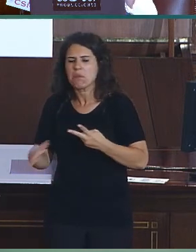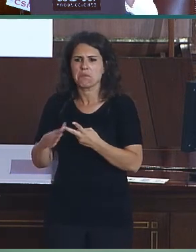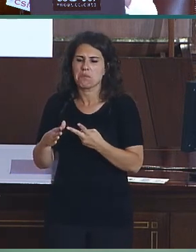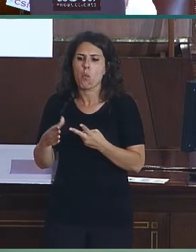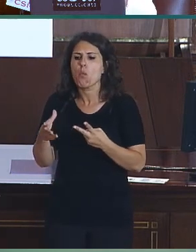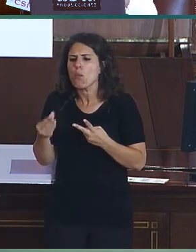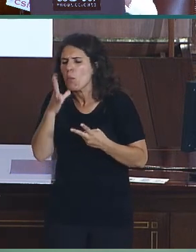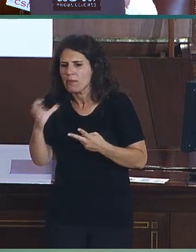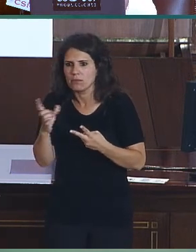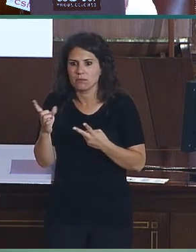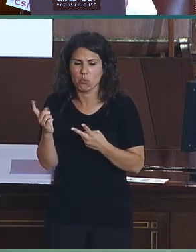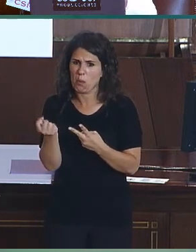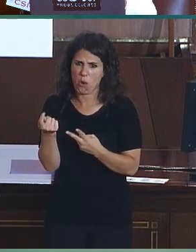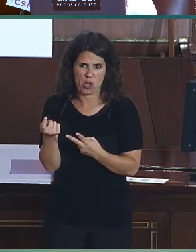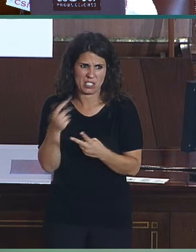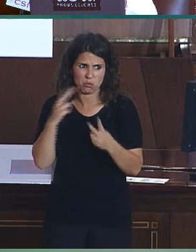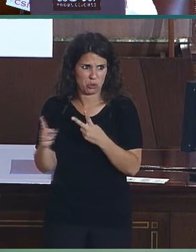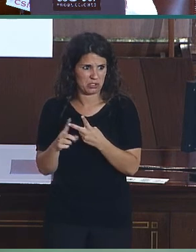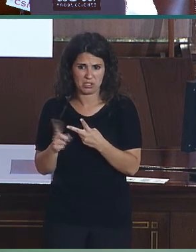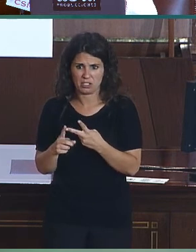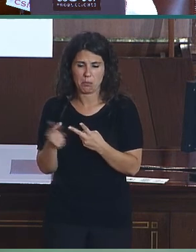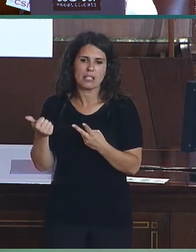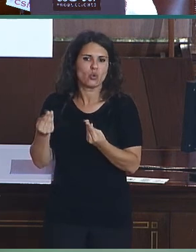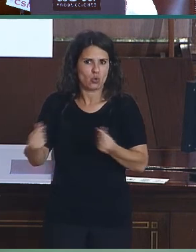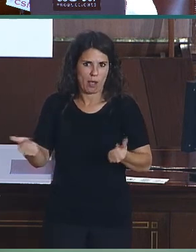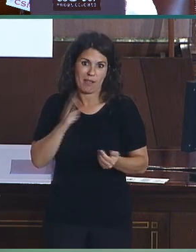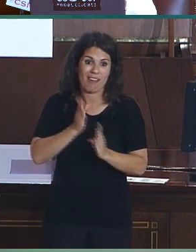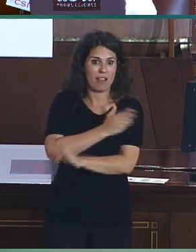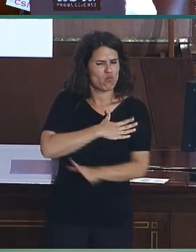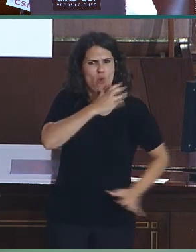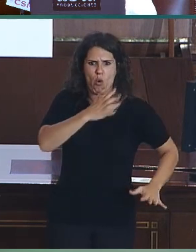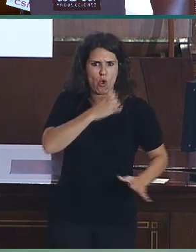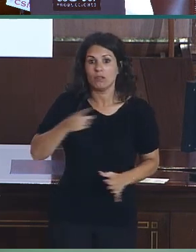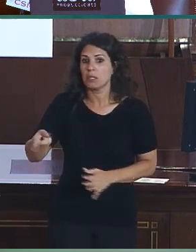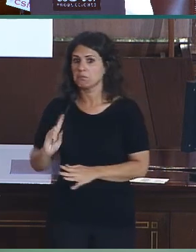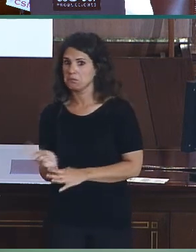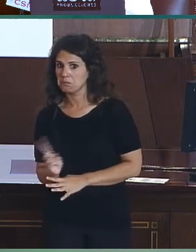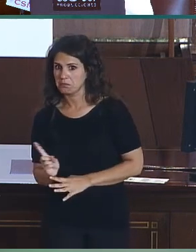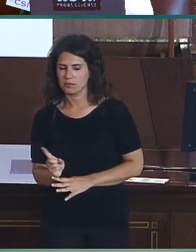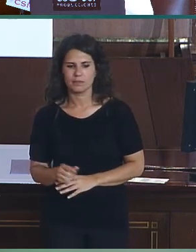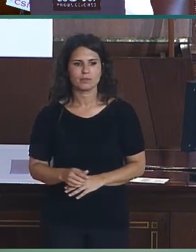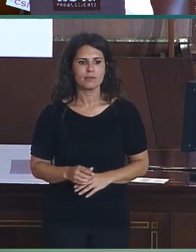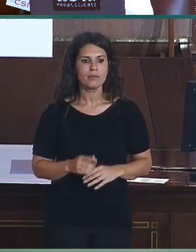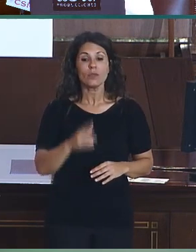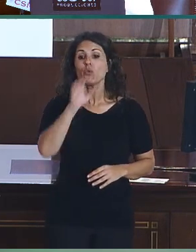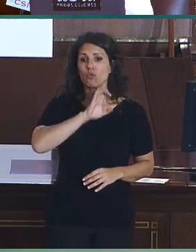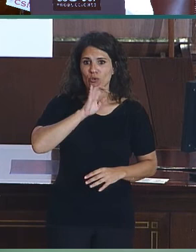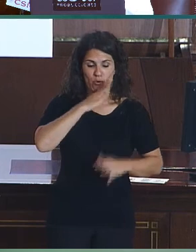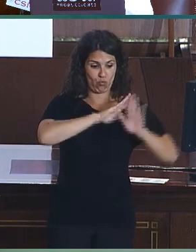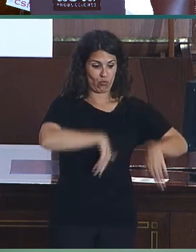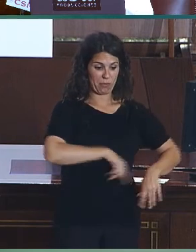tanto, bastante más atemperada. Y es curioso que la última